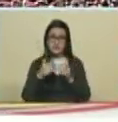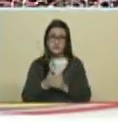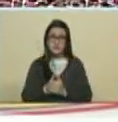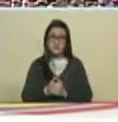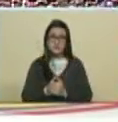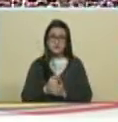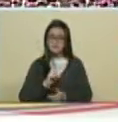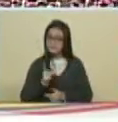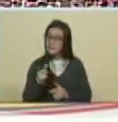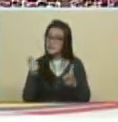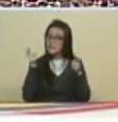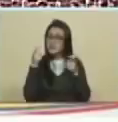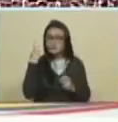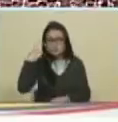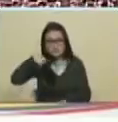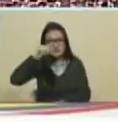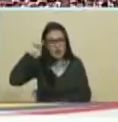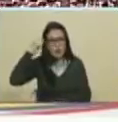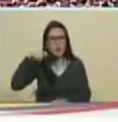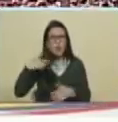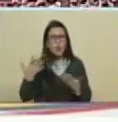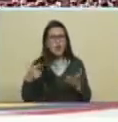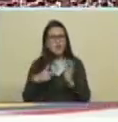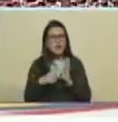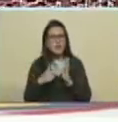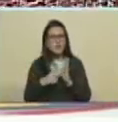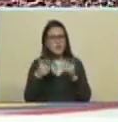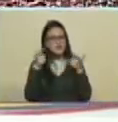¿Ustedes se acuerdan de la deuda?